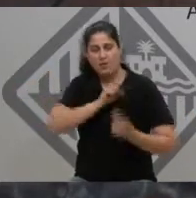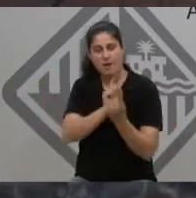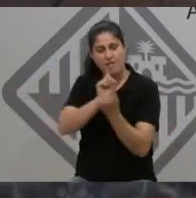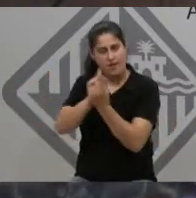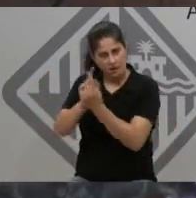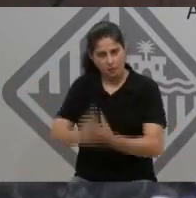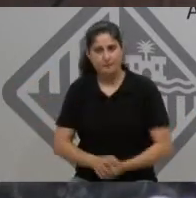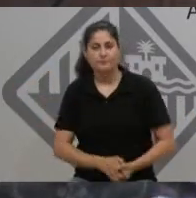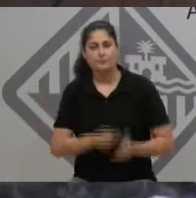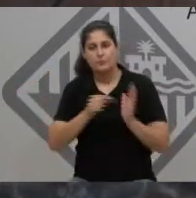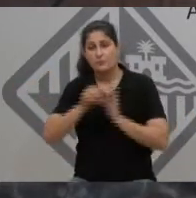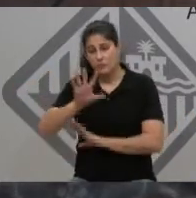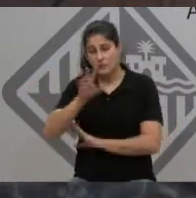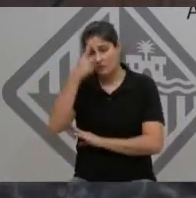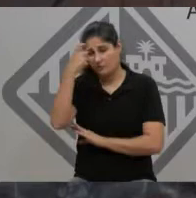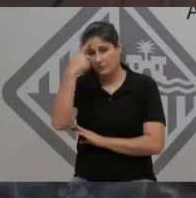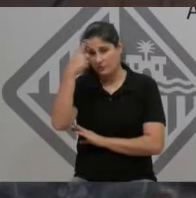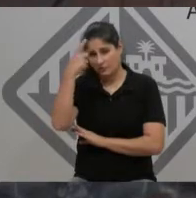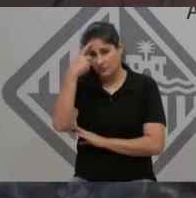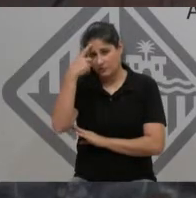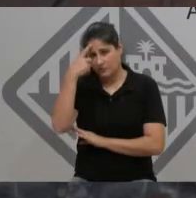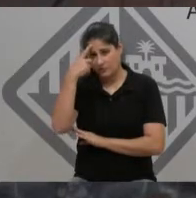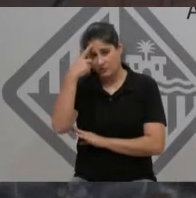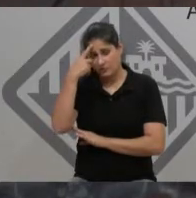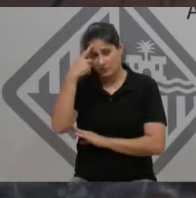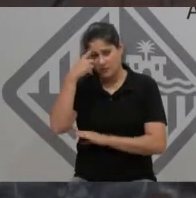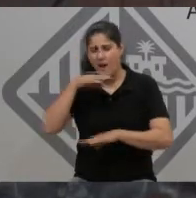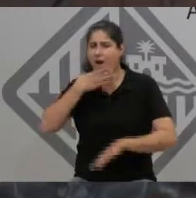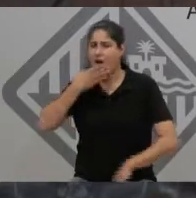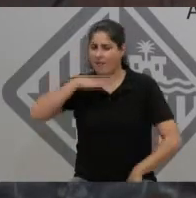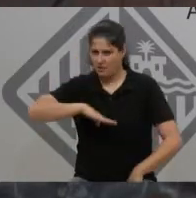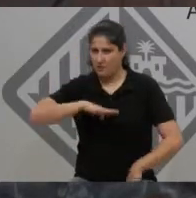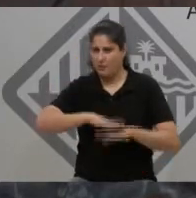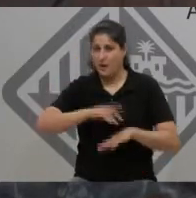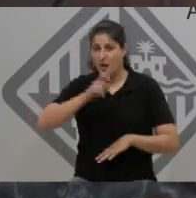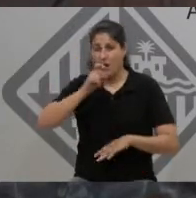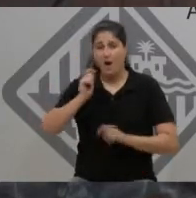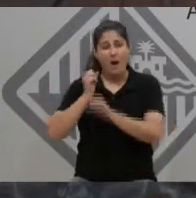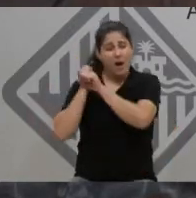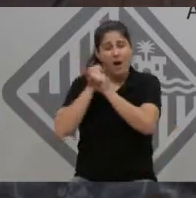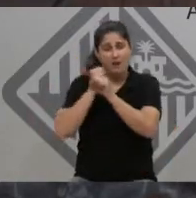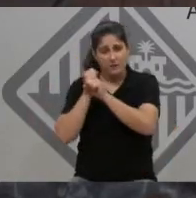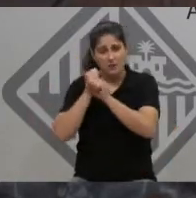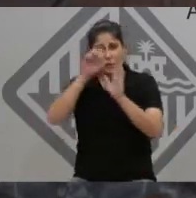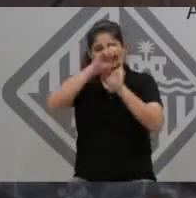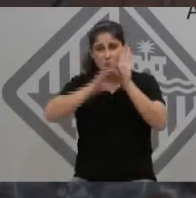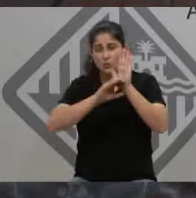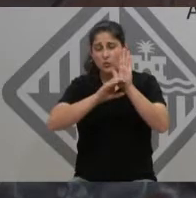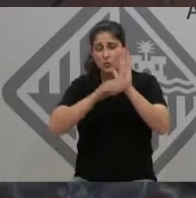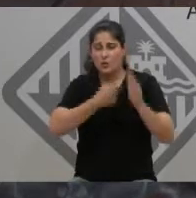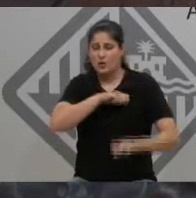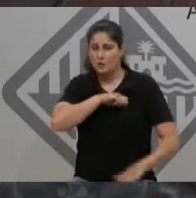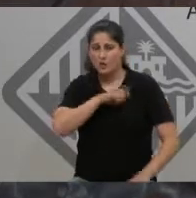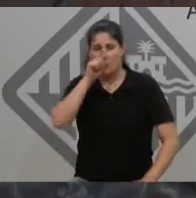punto 5, conmemorar adecuadamente con el ceremonial que se merece el 40 aniversario de la Constitución Española. No tenemos que olvidar